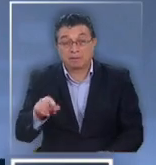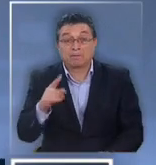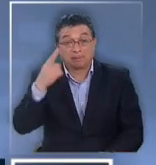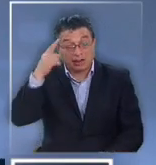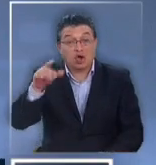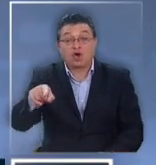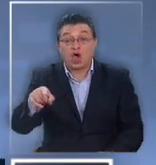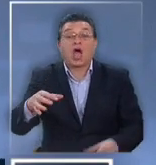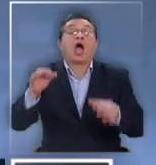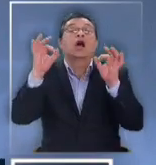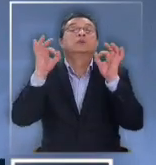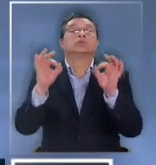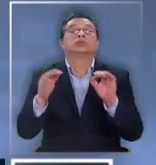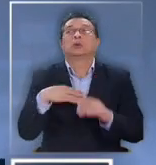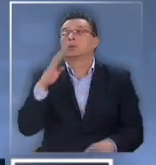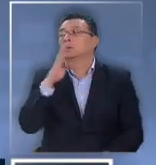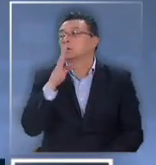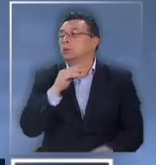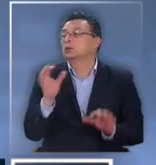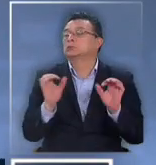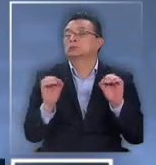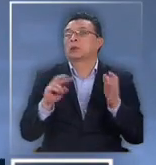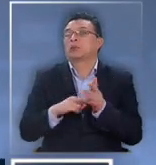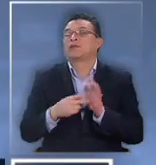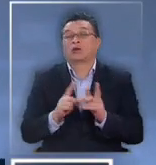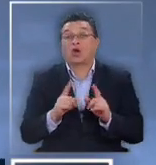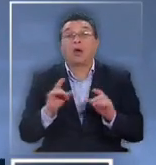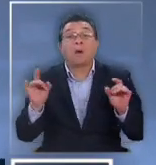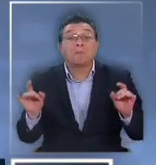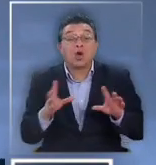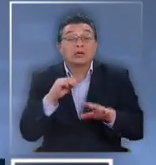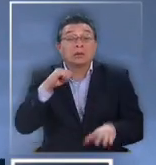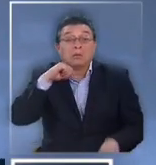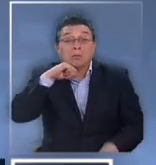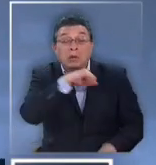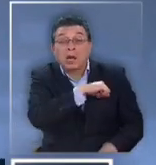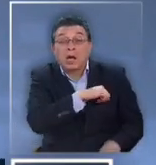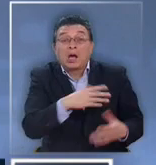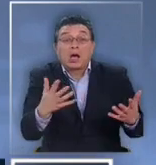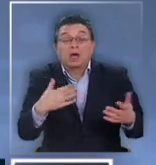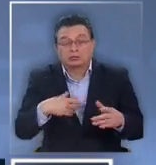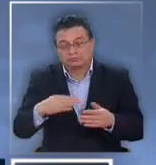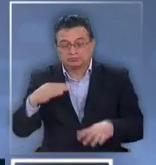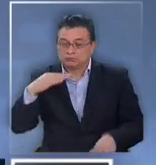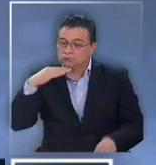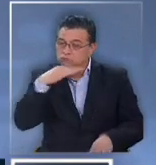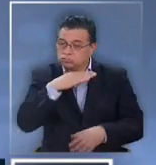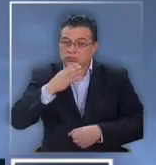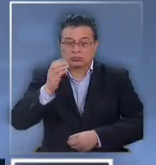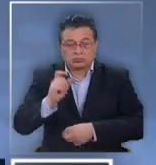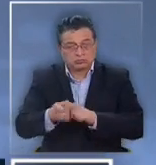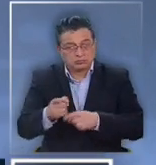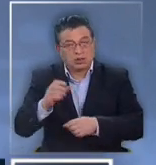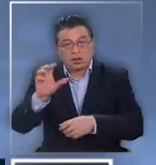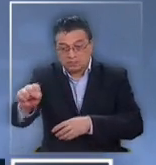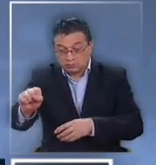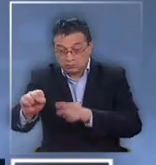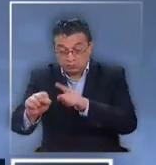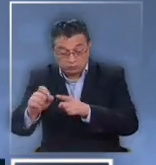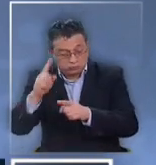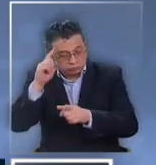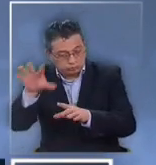que siempre que no pasa nada pero si pasa algo la reacción va a ser rápida se va a aislar a las personas